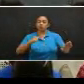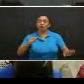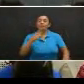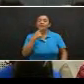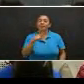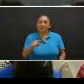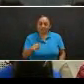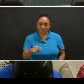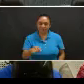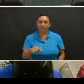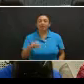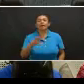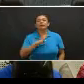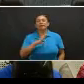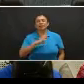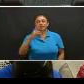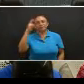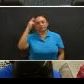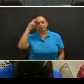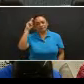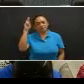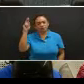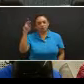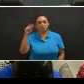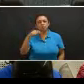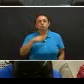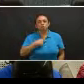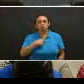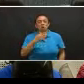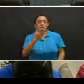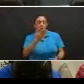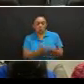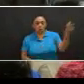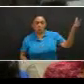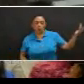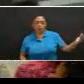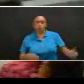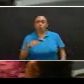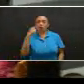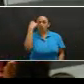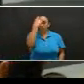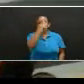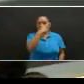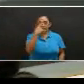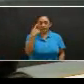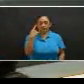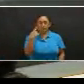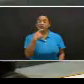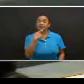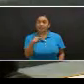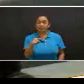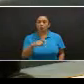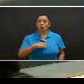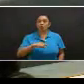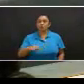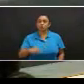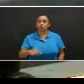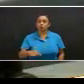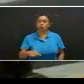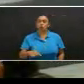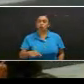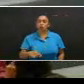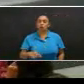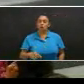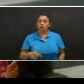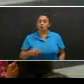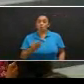razón, estoy huyendo. No le dijo: estoy huyendo de Sarai, solo dijo: estoy huyendo de mi